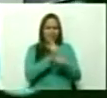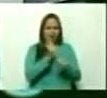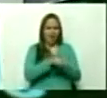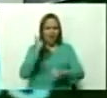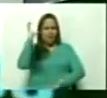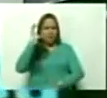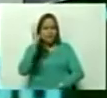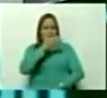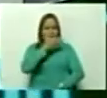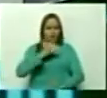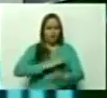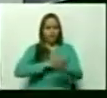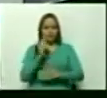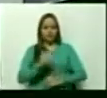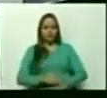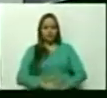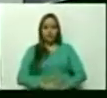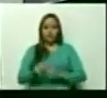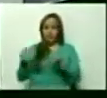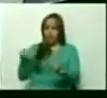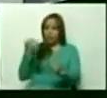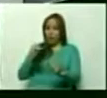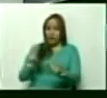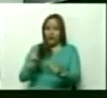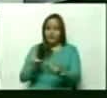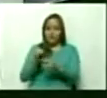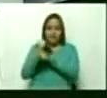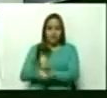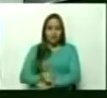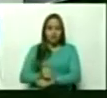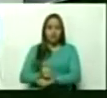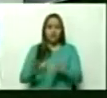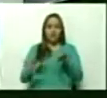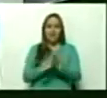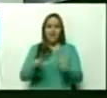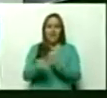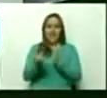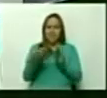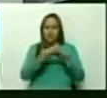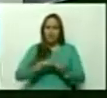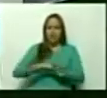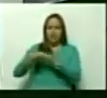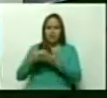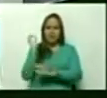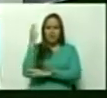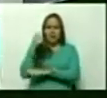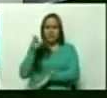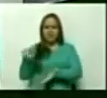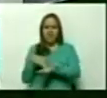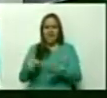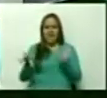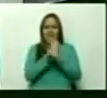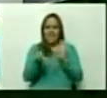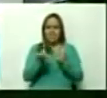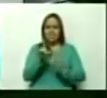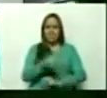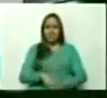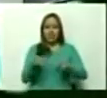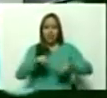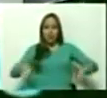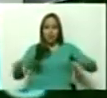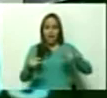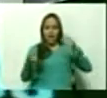Y yo le agregaría eso, ¿y cómo se prepara para con la ley que se está estudiando en la Asamblea Nacional, la ley de zonas especiales? Zonas